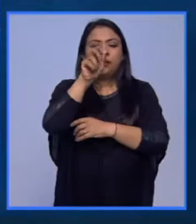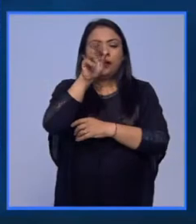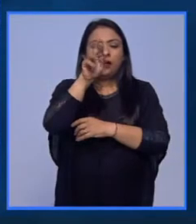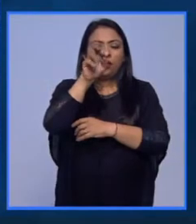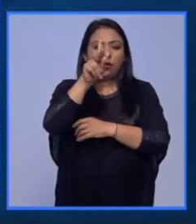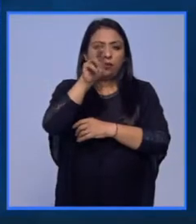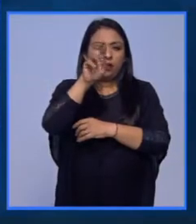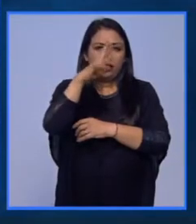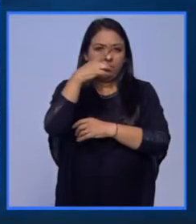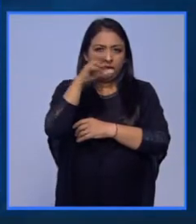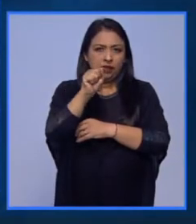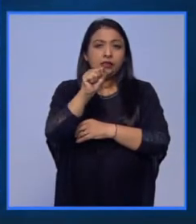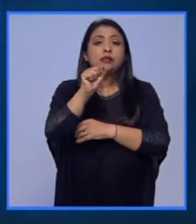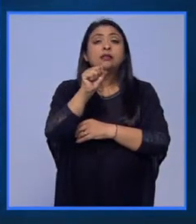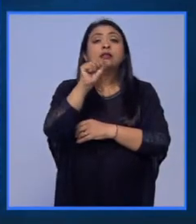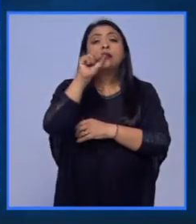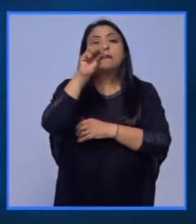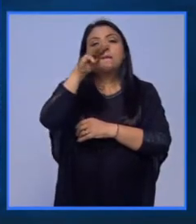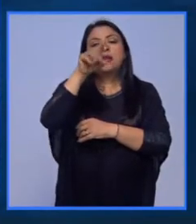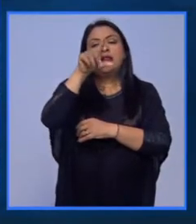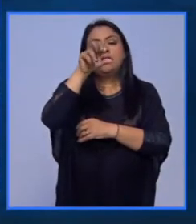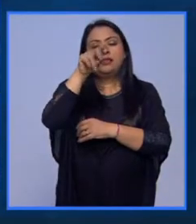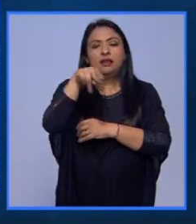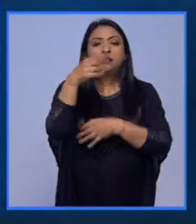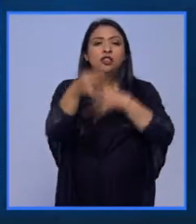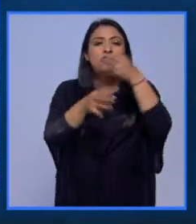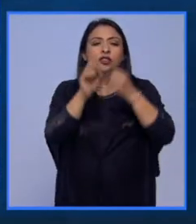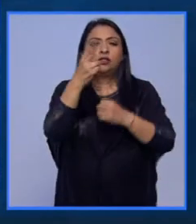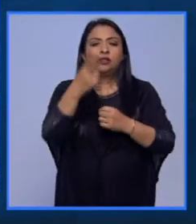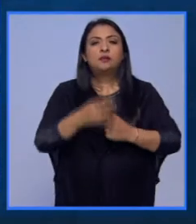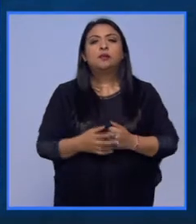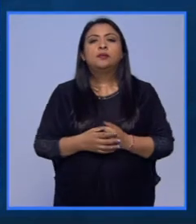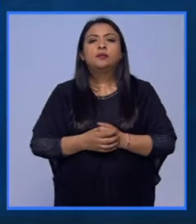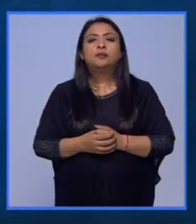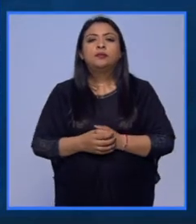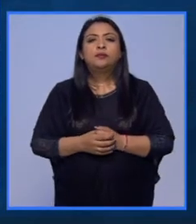Perches Galván, César H. Meléndez, Noticias 22.